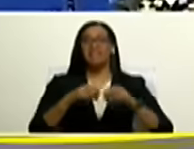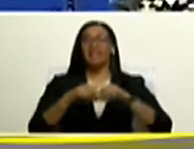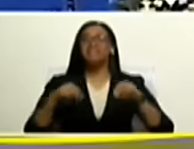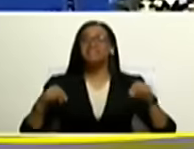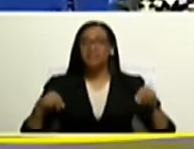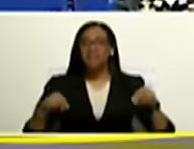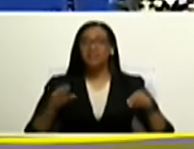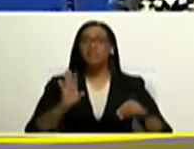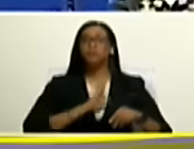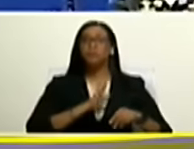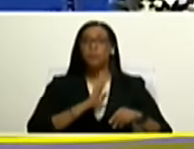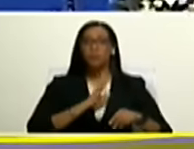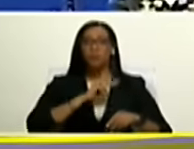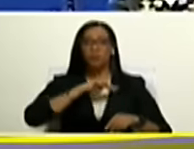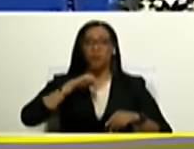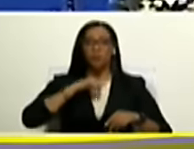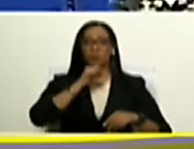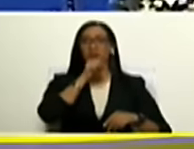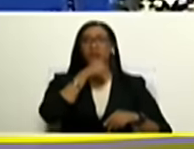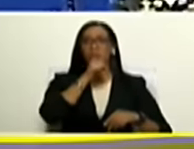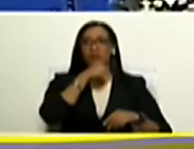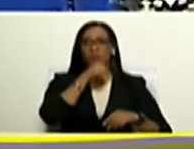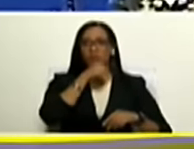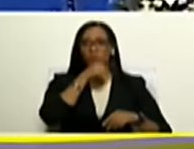que le pertenecían a nuestros abuelos y abuelas,